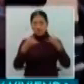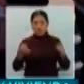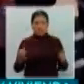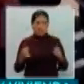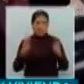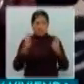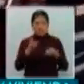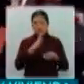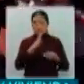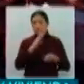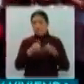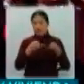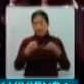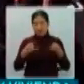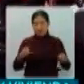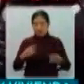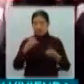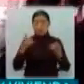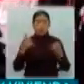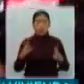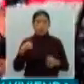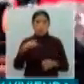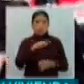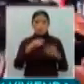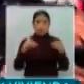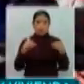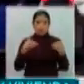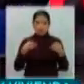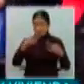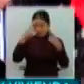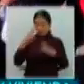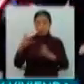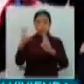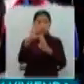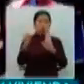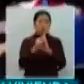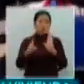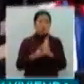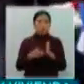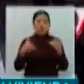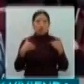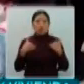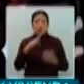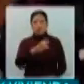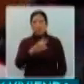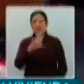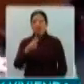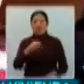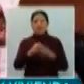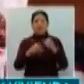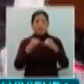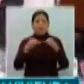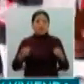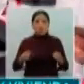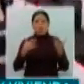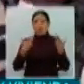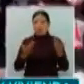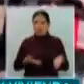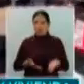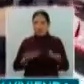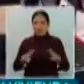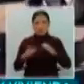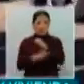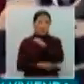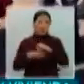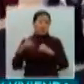es importante, nosotros tenemos, de acuerdo a nuestra Constitución Política del Estado, 36 idiomas que existen en nuestro país